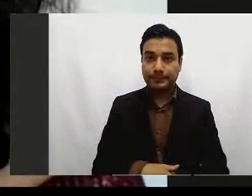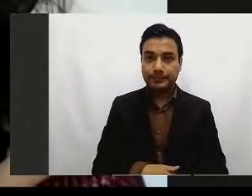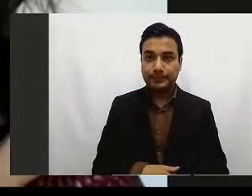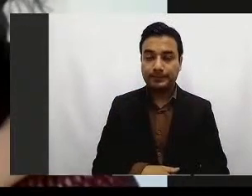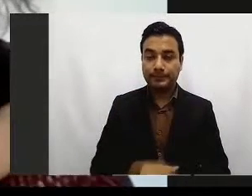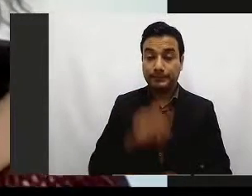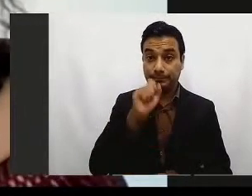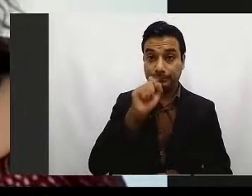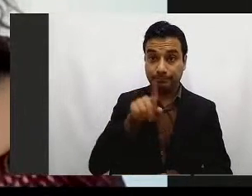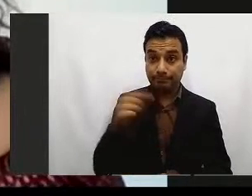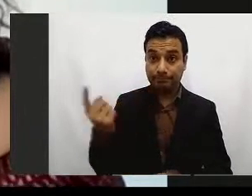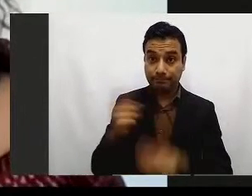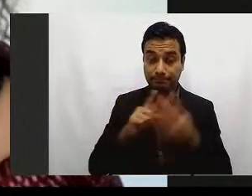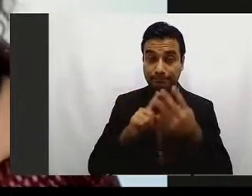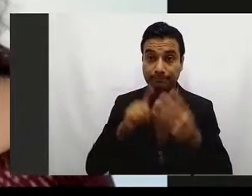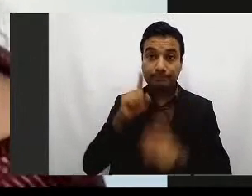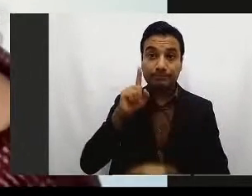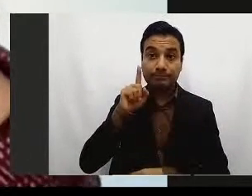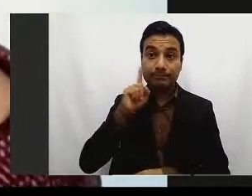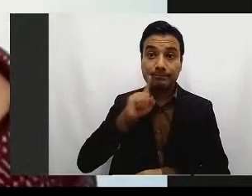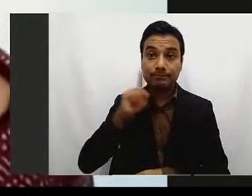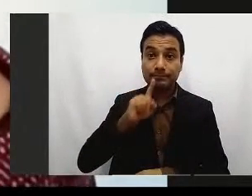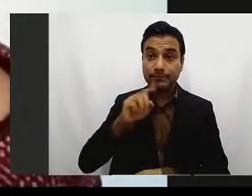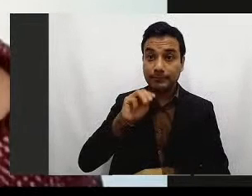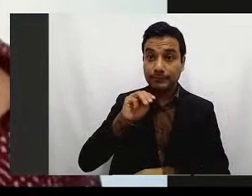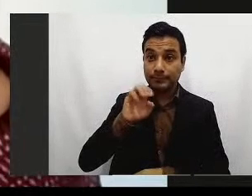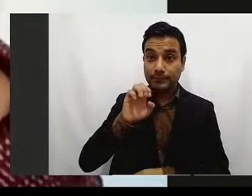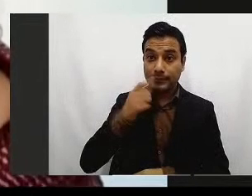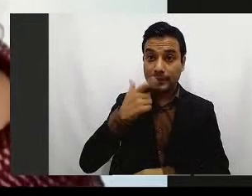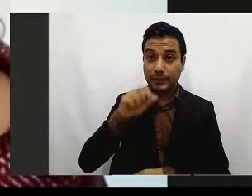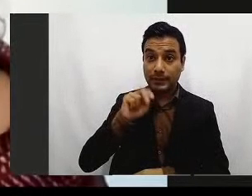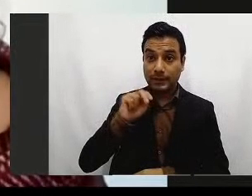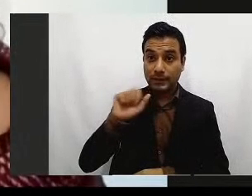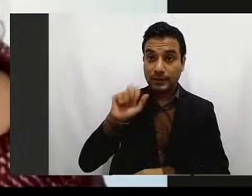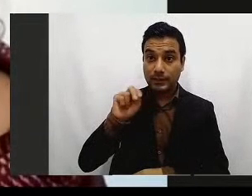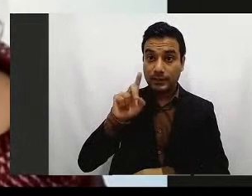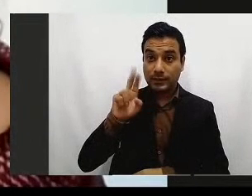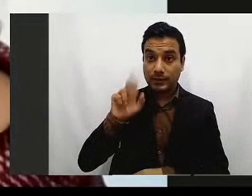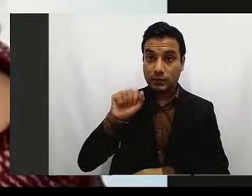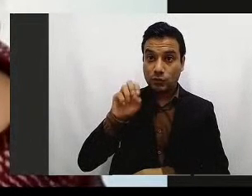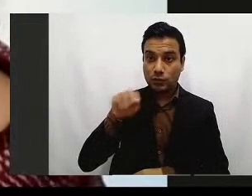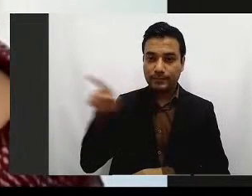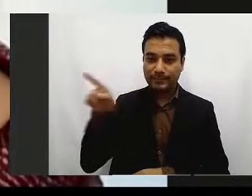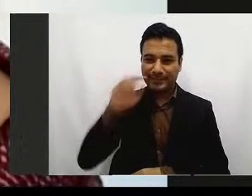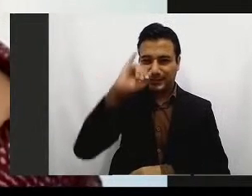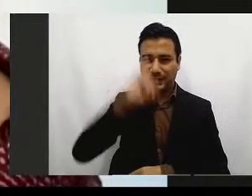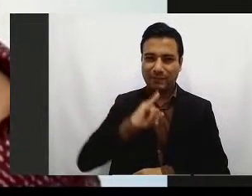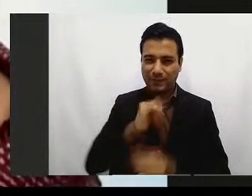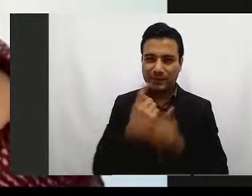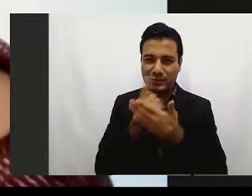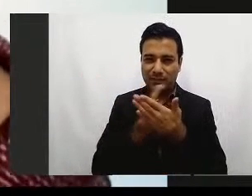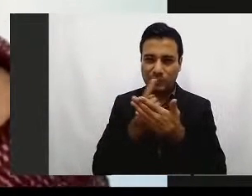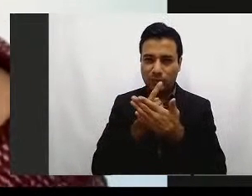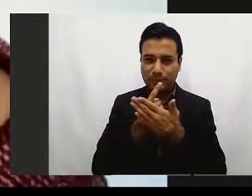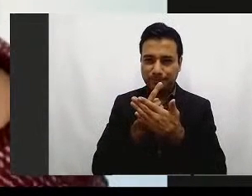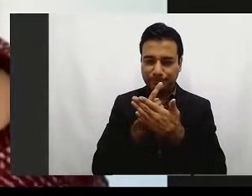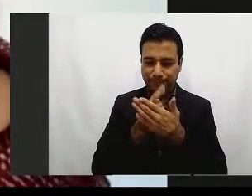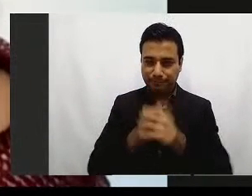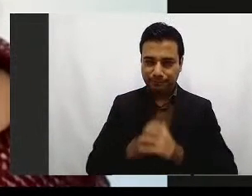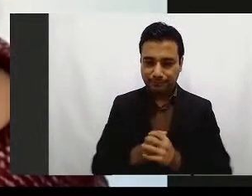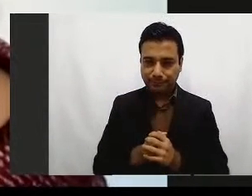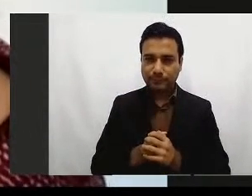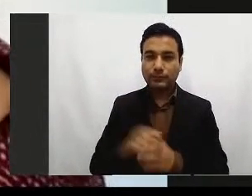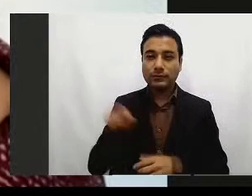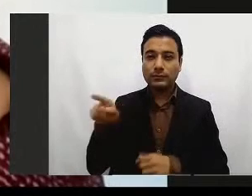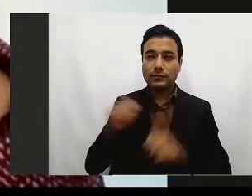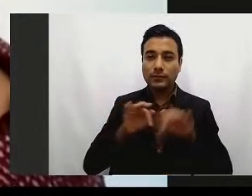También contamos con la participación de Megan Anderson, quien es jefa de investigación y diseño en la consultoría Stand By London. Ella trabaja